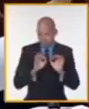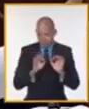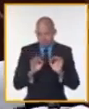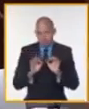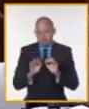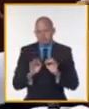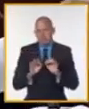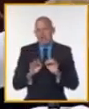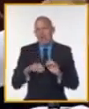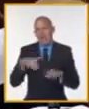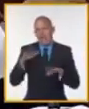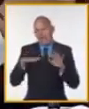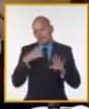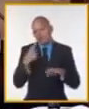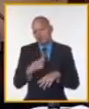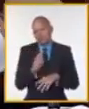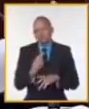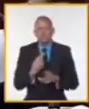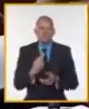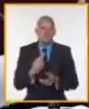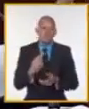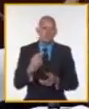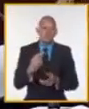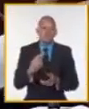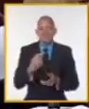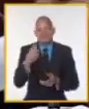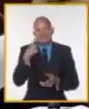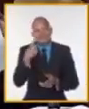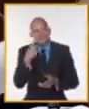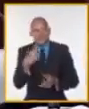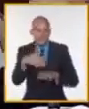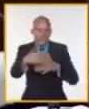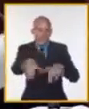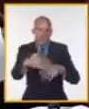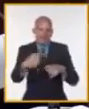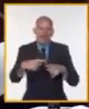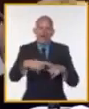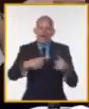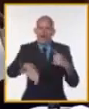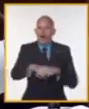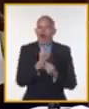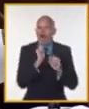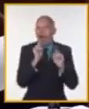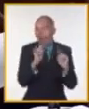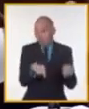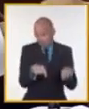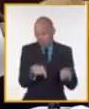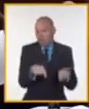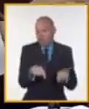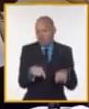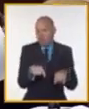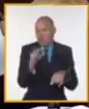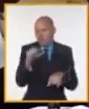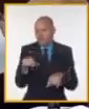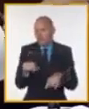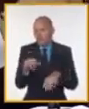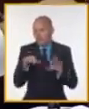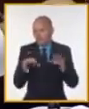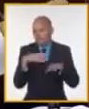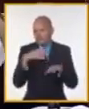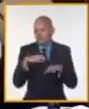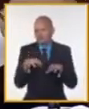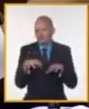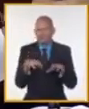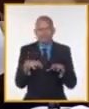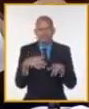comunicación no estamos en el lugar, no tenemos la hegemonía de esa información, sin embargo en ese lugar sí hay instituciones y en ese lugar sí